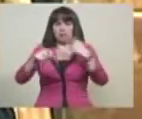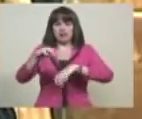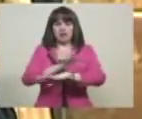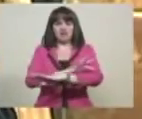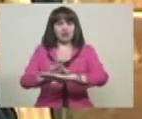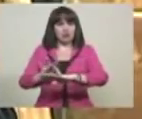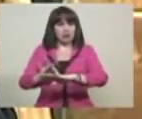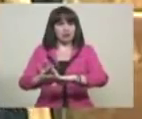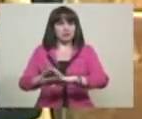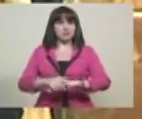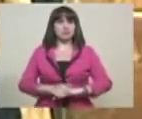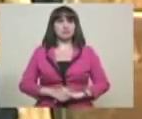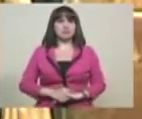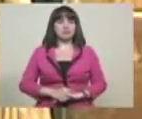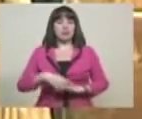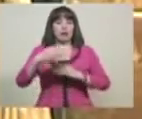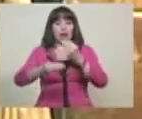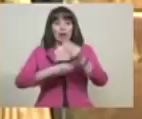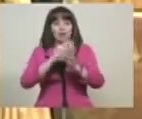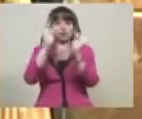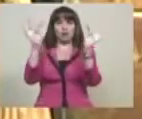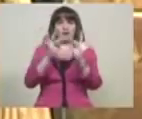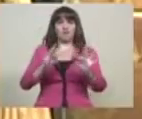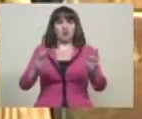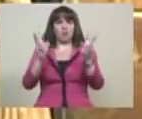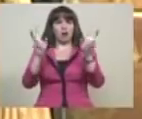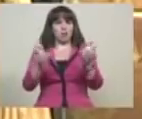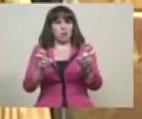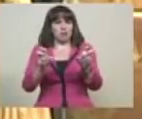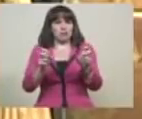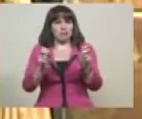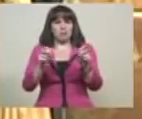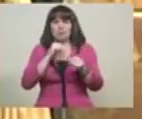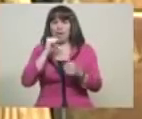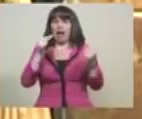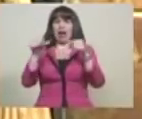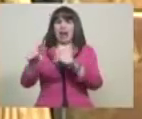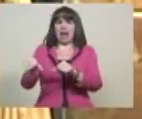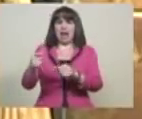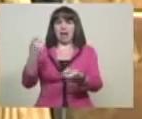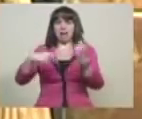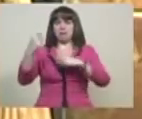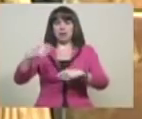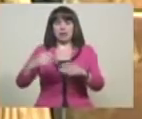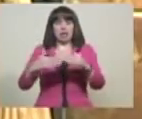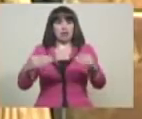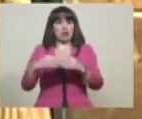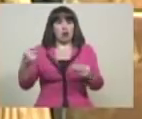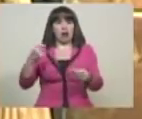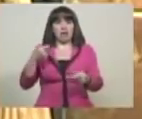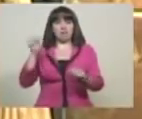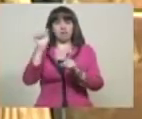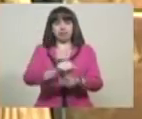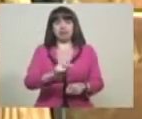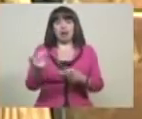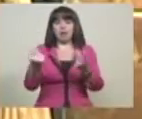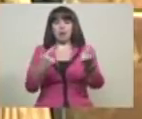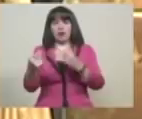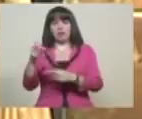han creado un mecanismo perverso de especulación sobre la moneda venezolana.